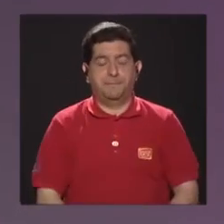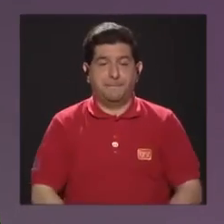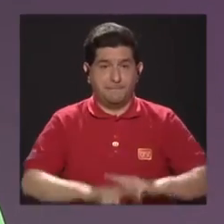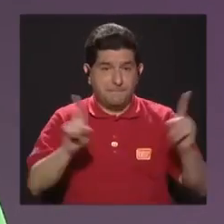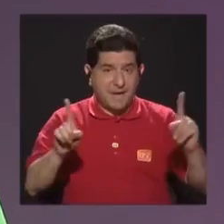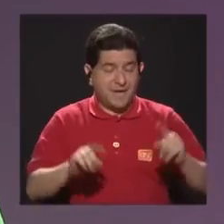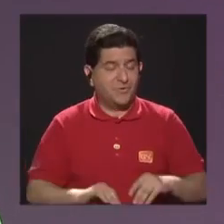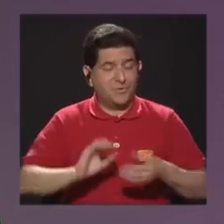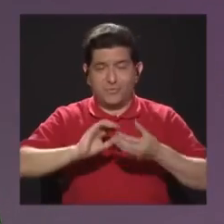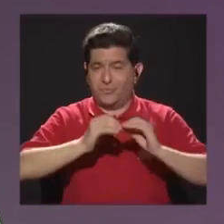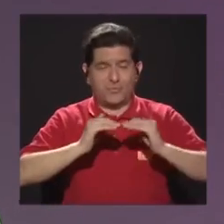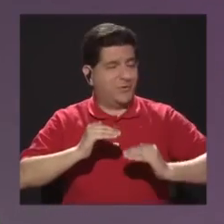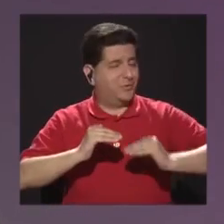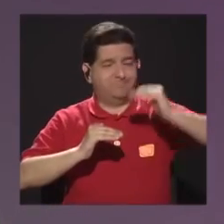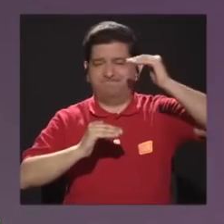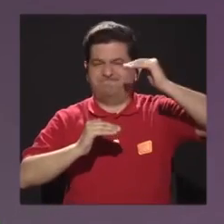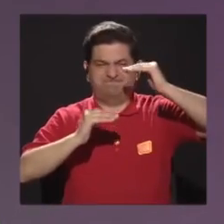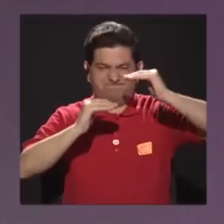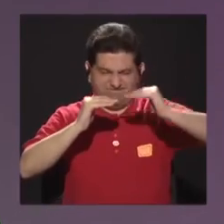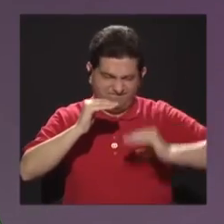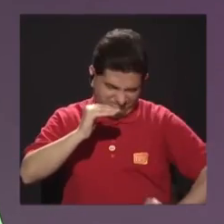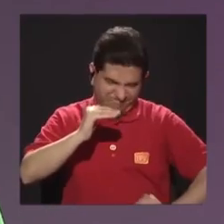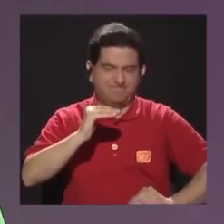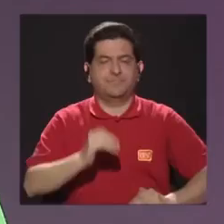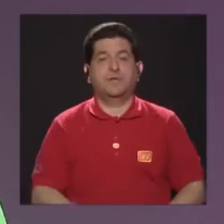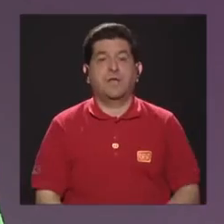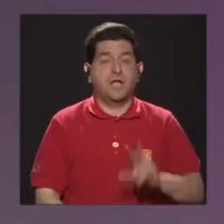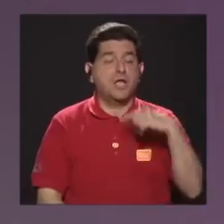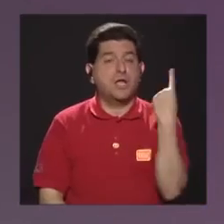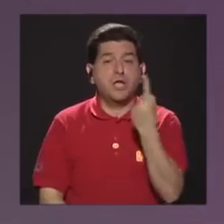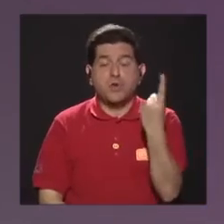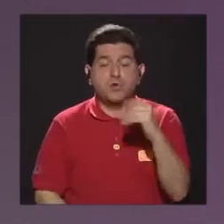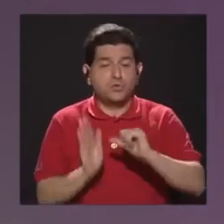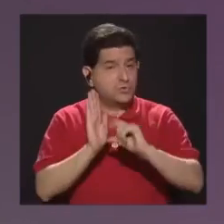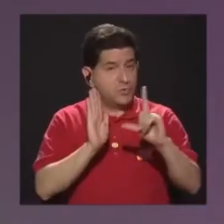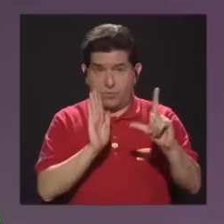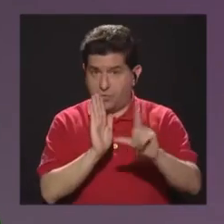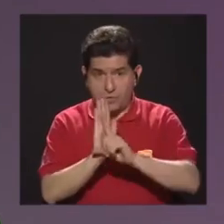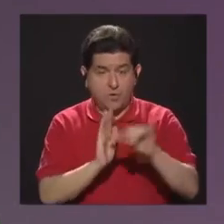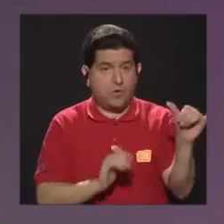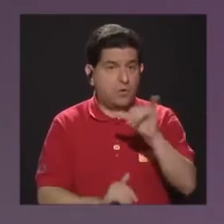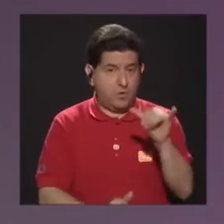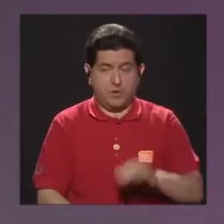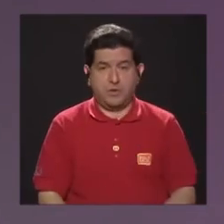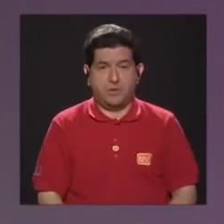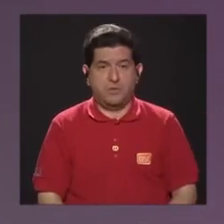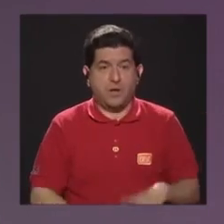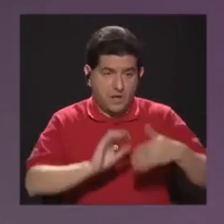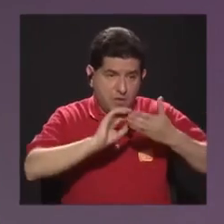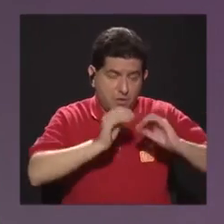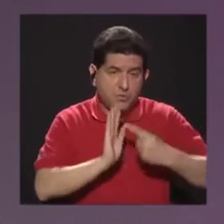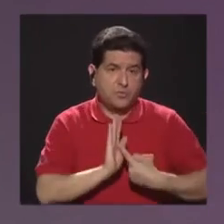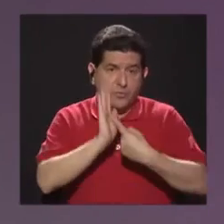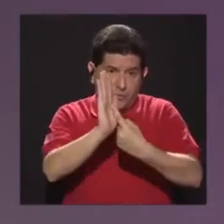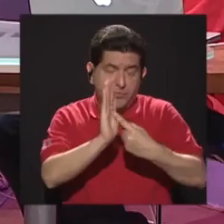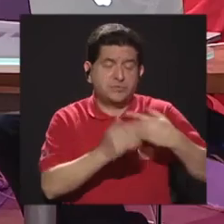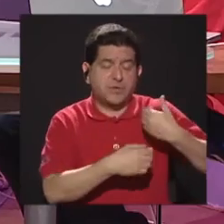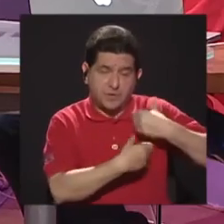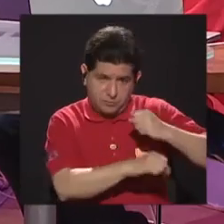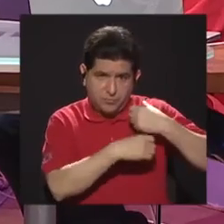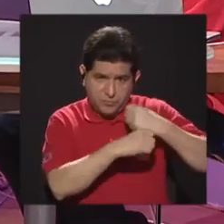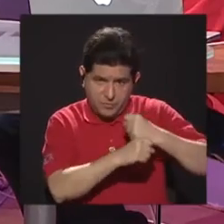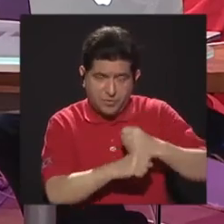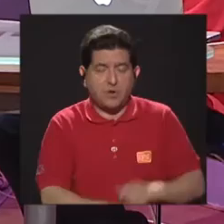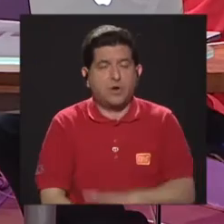de subir, decrecimos, ¿verdad? Y no solamente decrecimos a nivel de Asamblea Legislativa, sino a nivel de